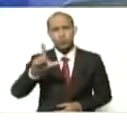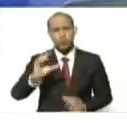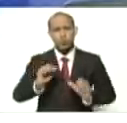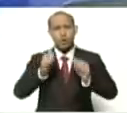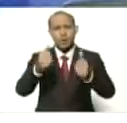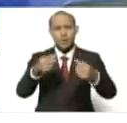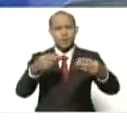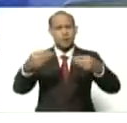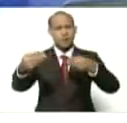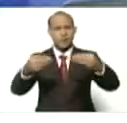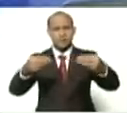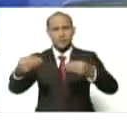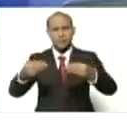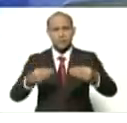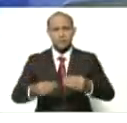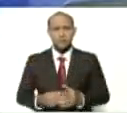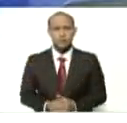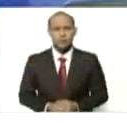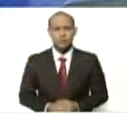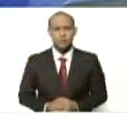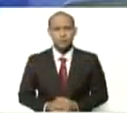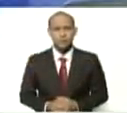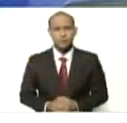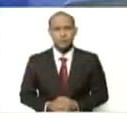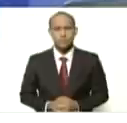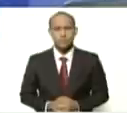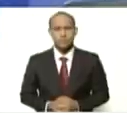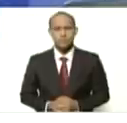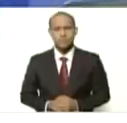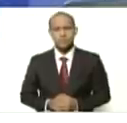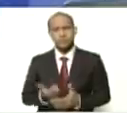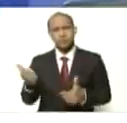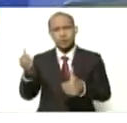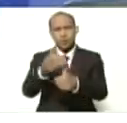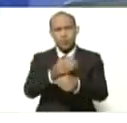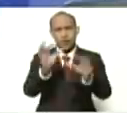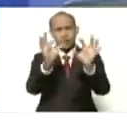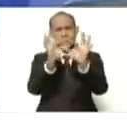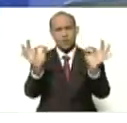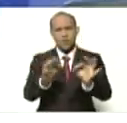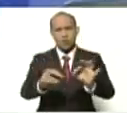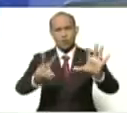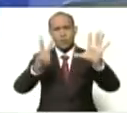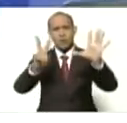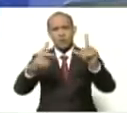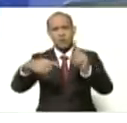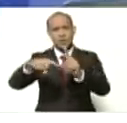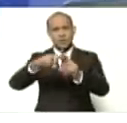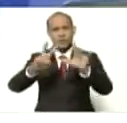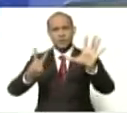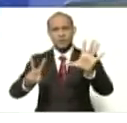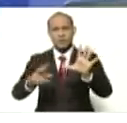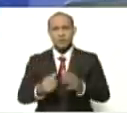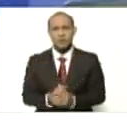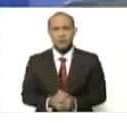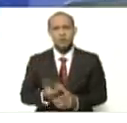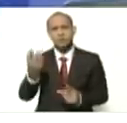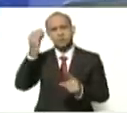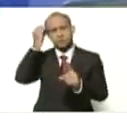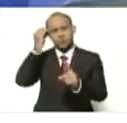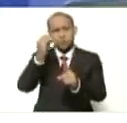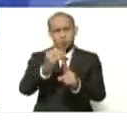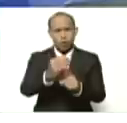método de flexibilización y descubrimos el método 77 el objetivo ya